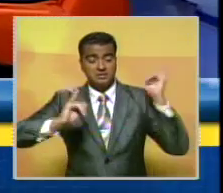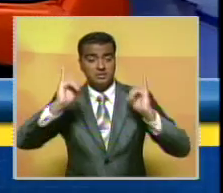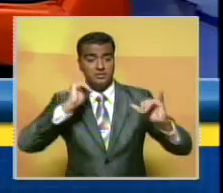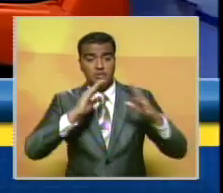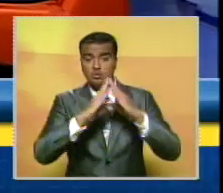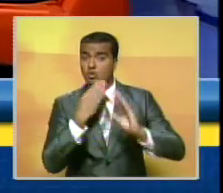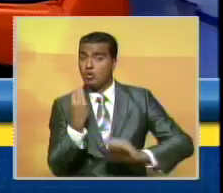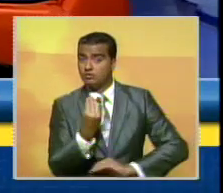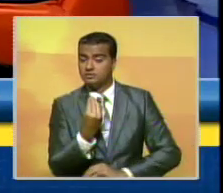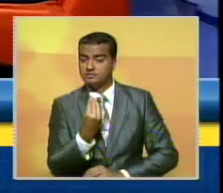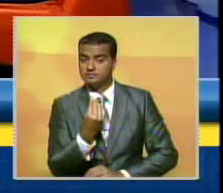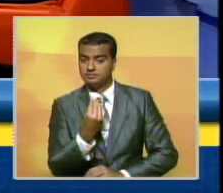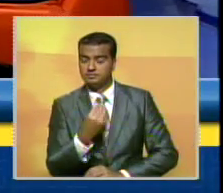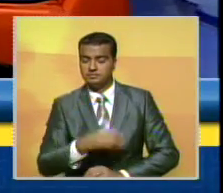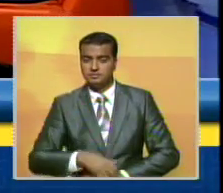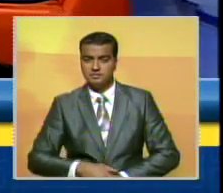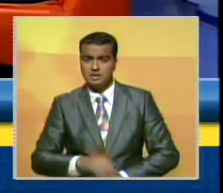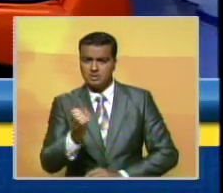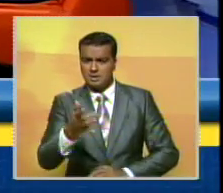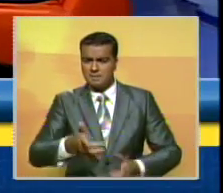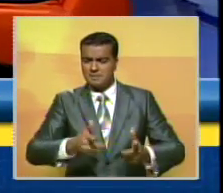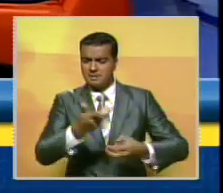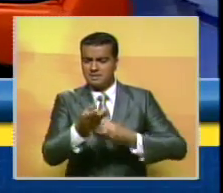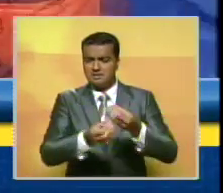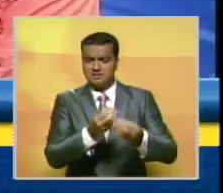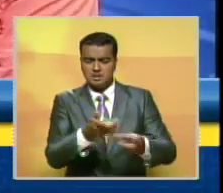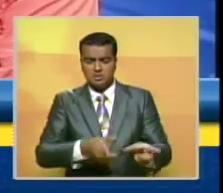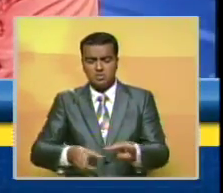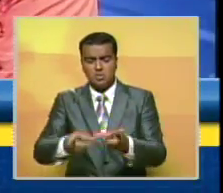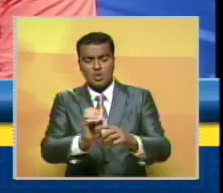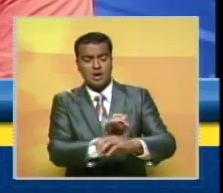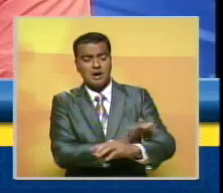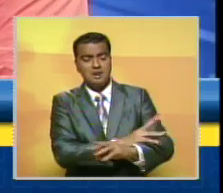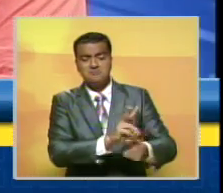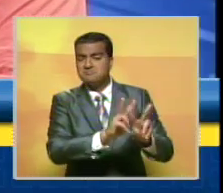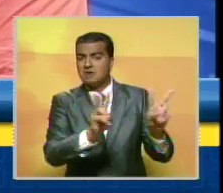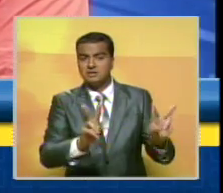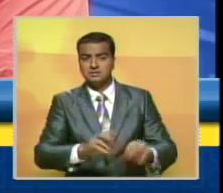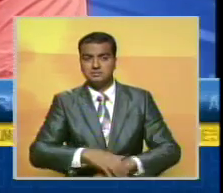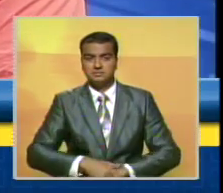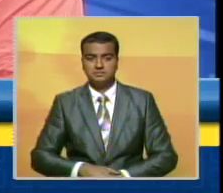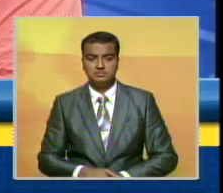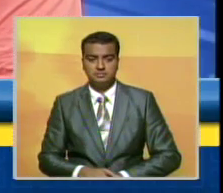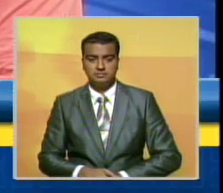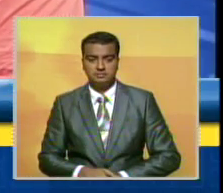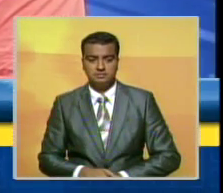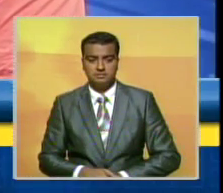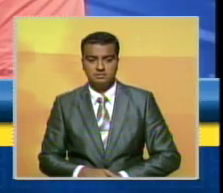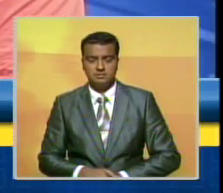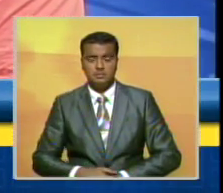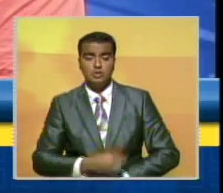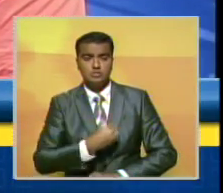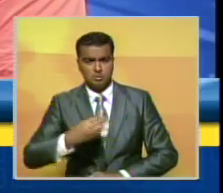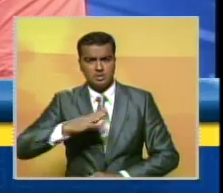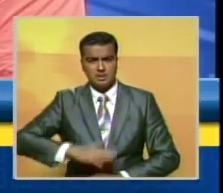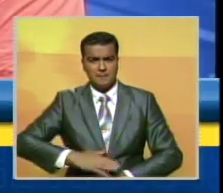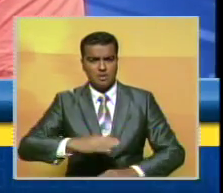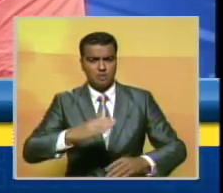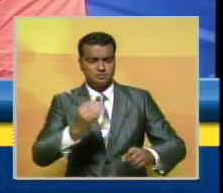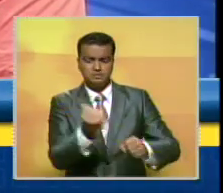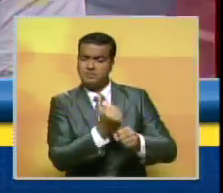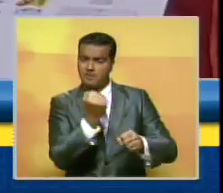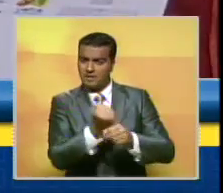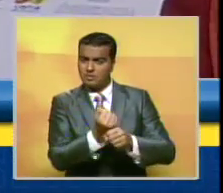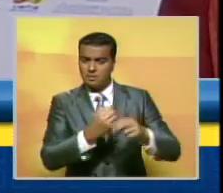venezolana. Esto mediante herramientas que permitan generar un ambiente de armonía. Estamos desarrollando estos estudios de grabación que van a estar en cada uno de los